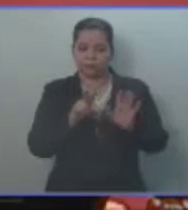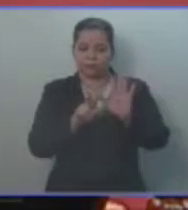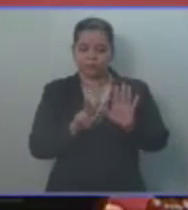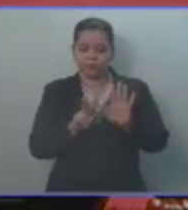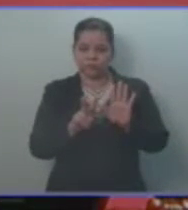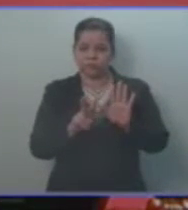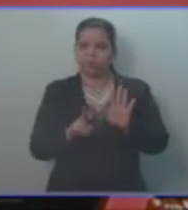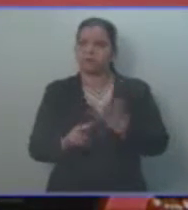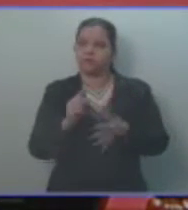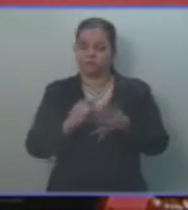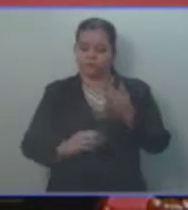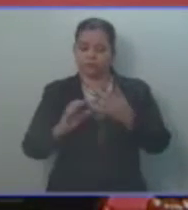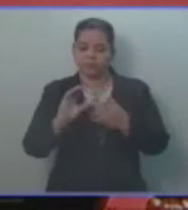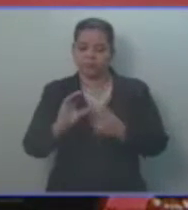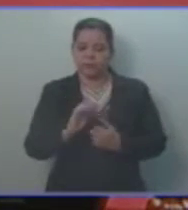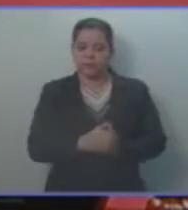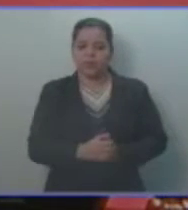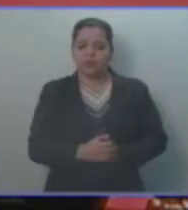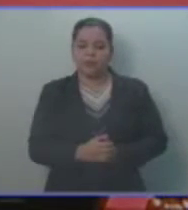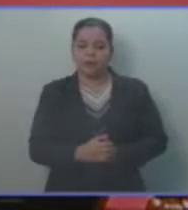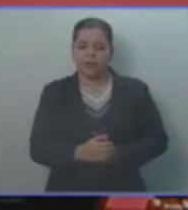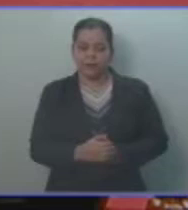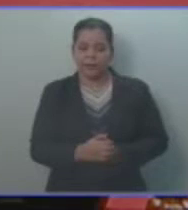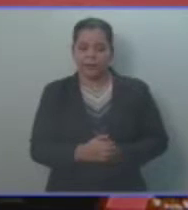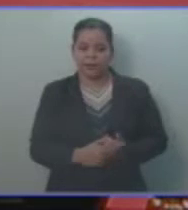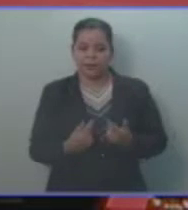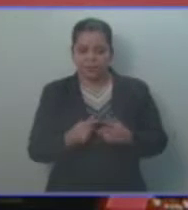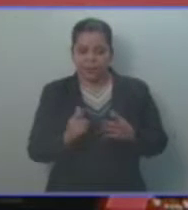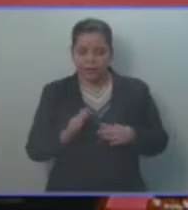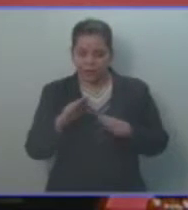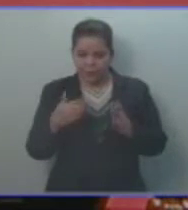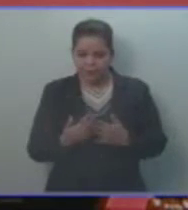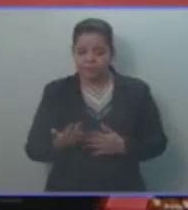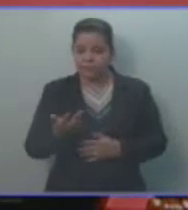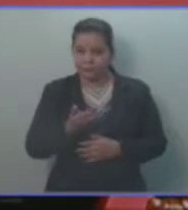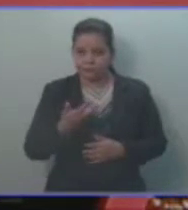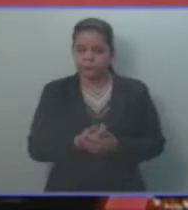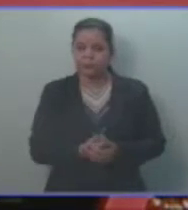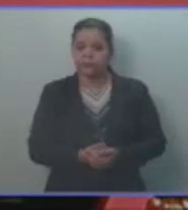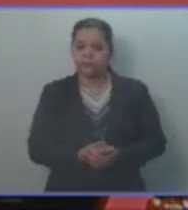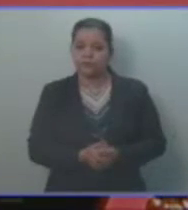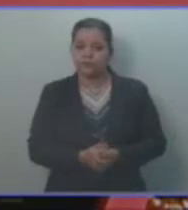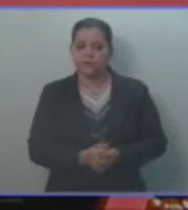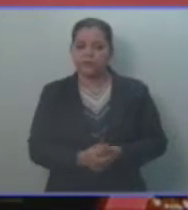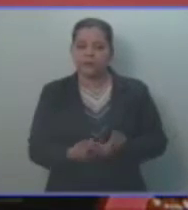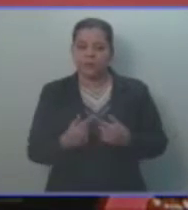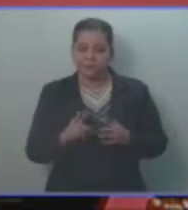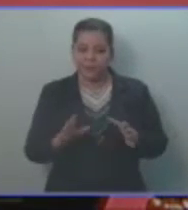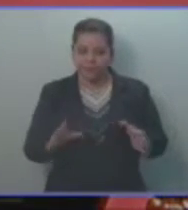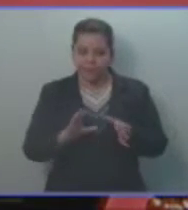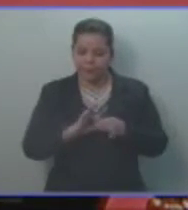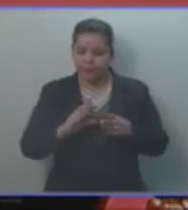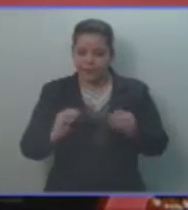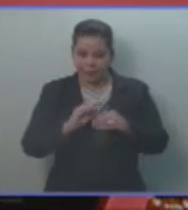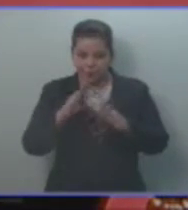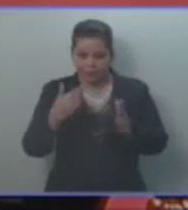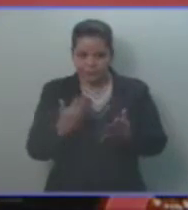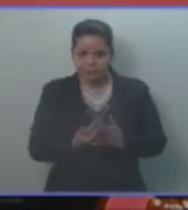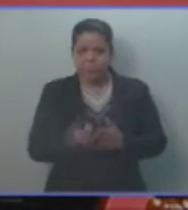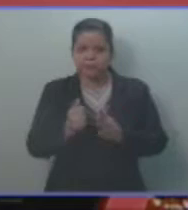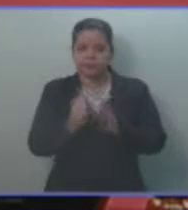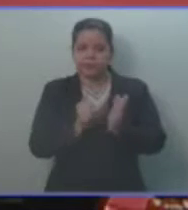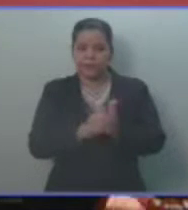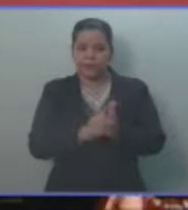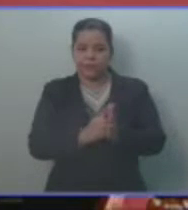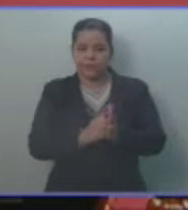37 de la Constitución. De manera que la Comisión, luego de hacer las consultas y